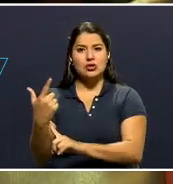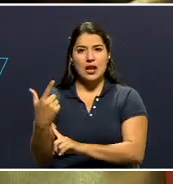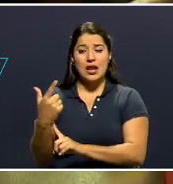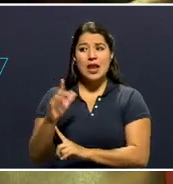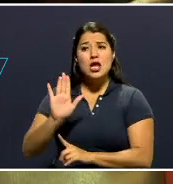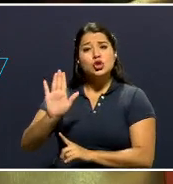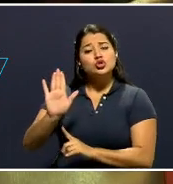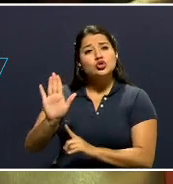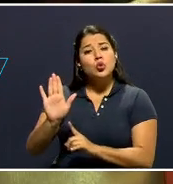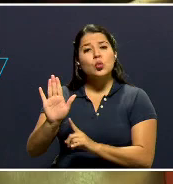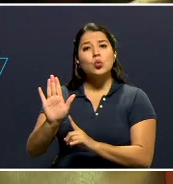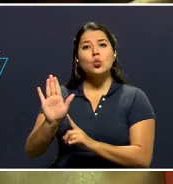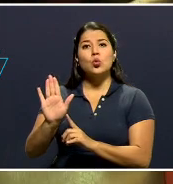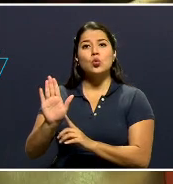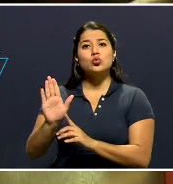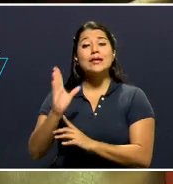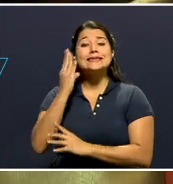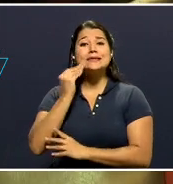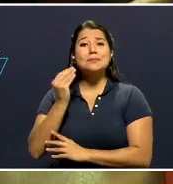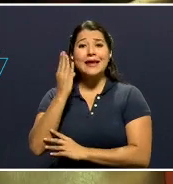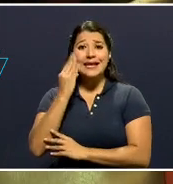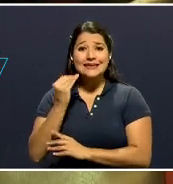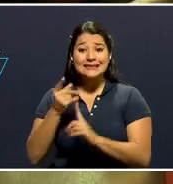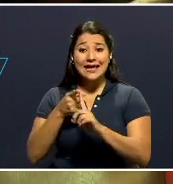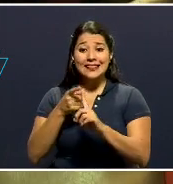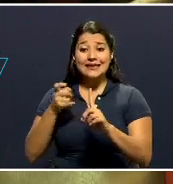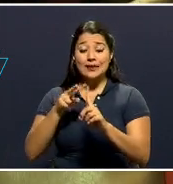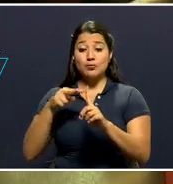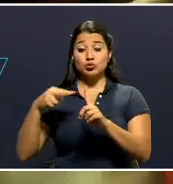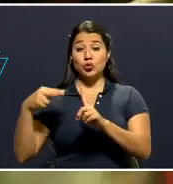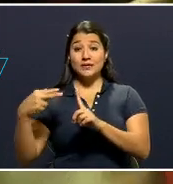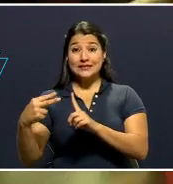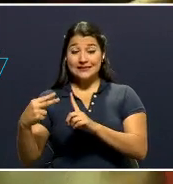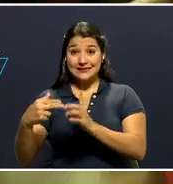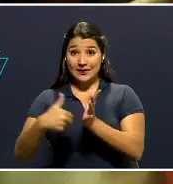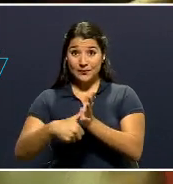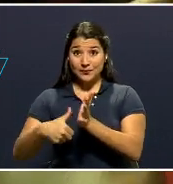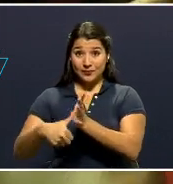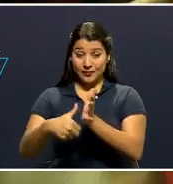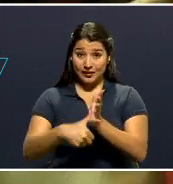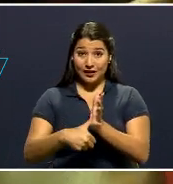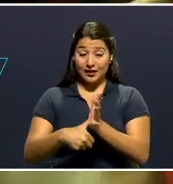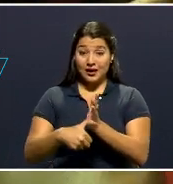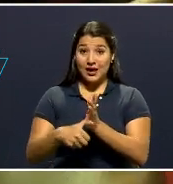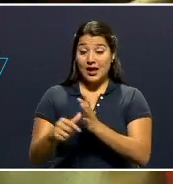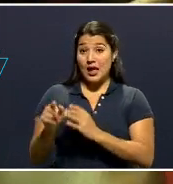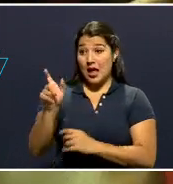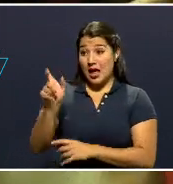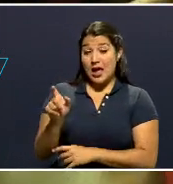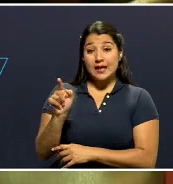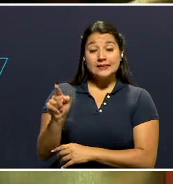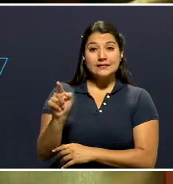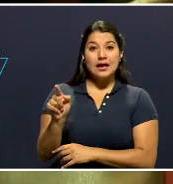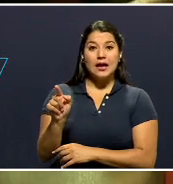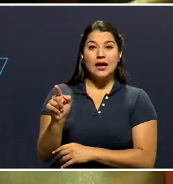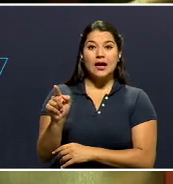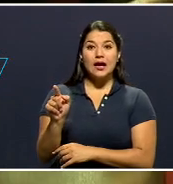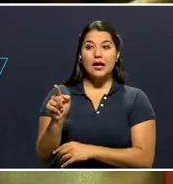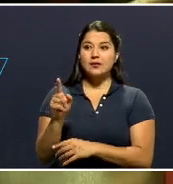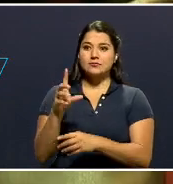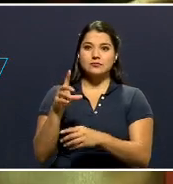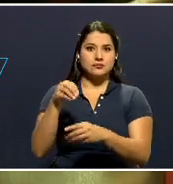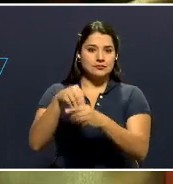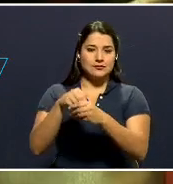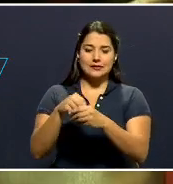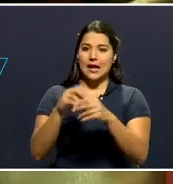fuerte desde el punto de vista electoral fue colocarse prácticamente en el partido más